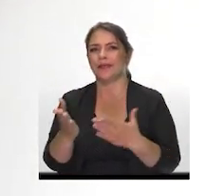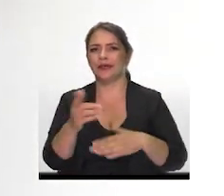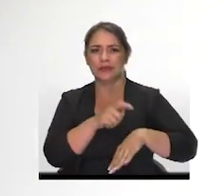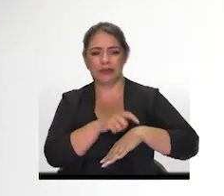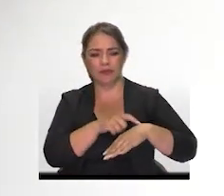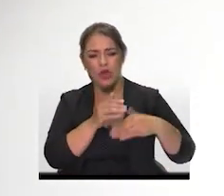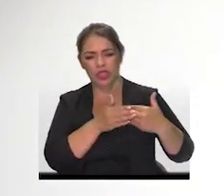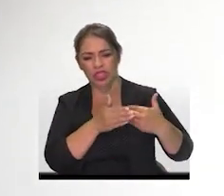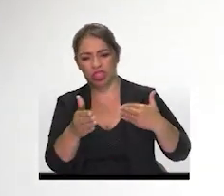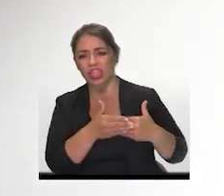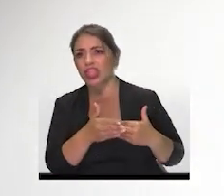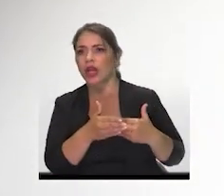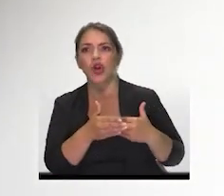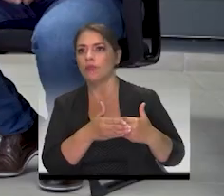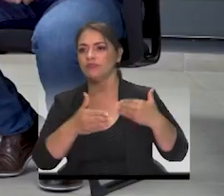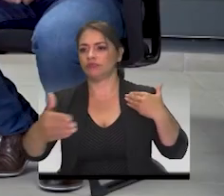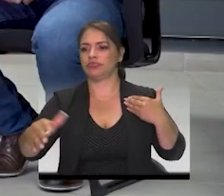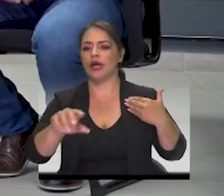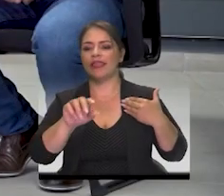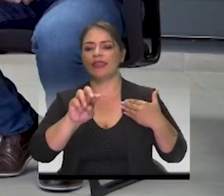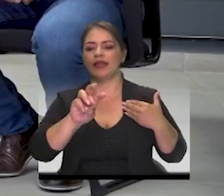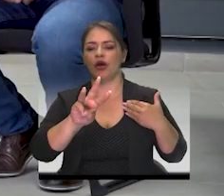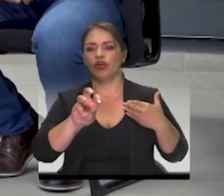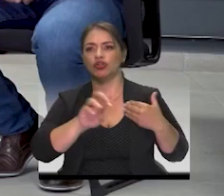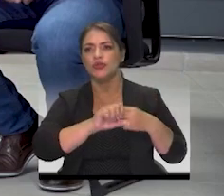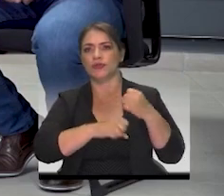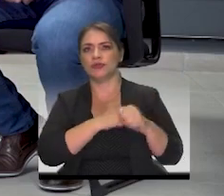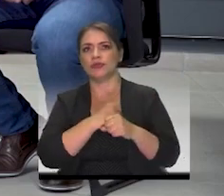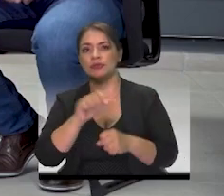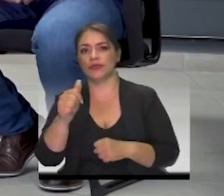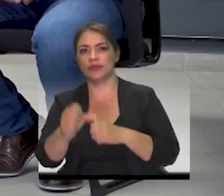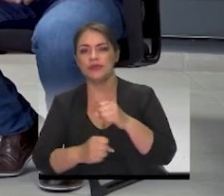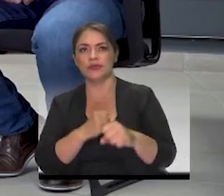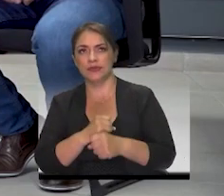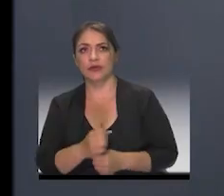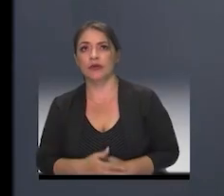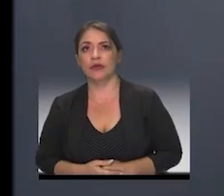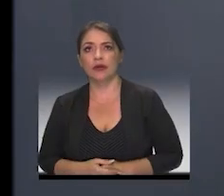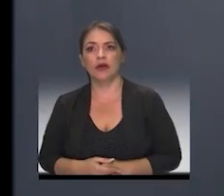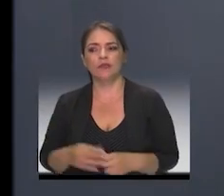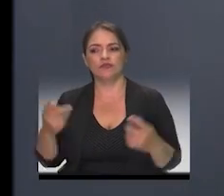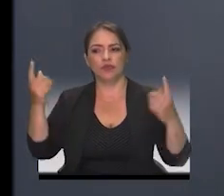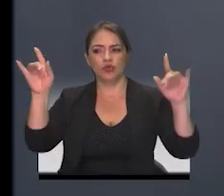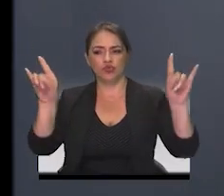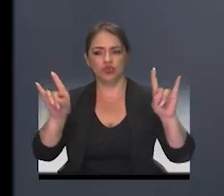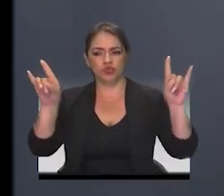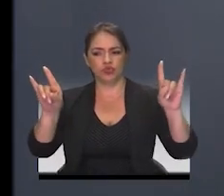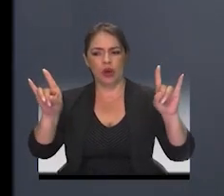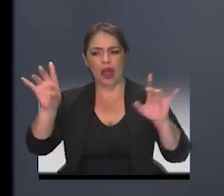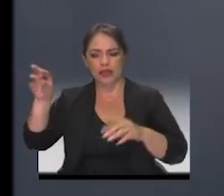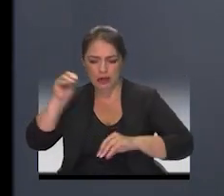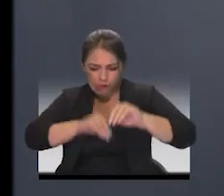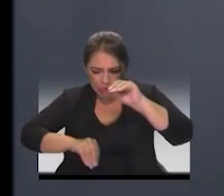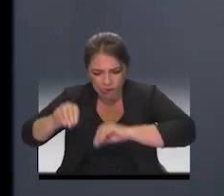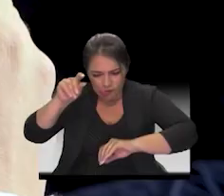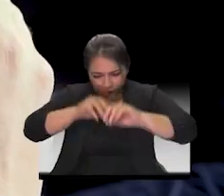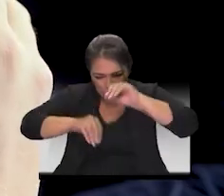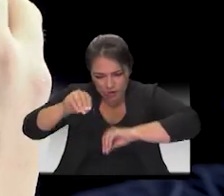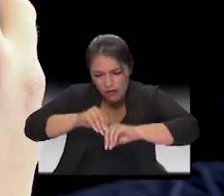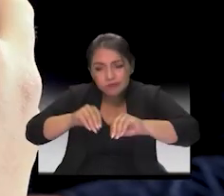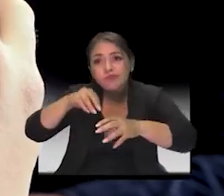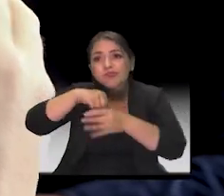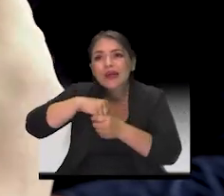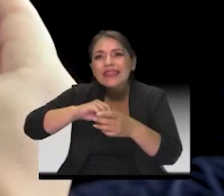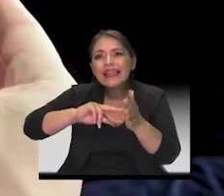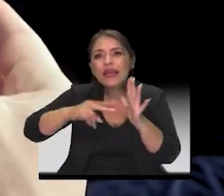del alumbrado público. Lo otro es que desarrollamos un controlador inteligente, ¿sí? Este controlador lo